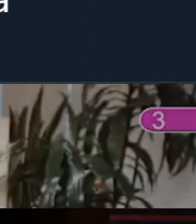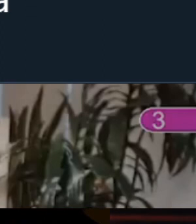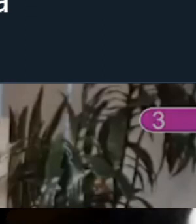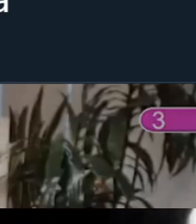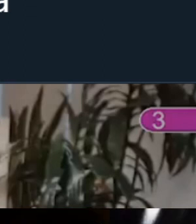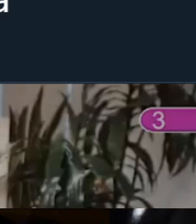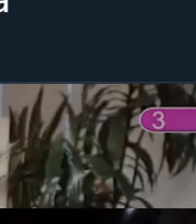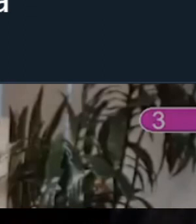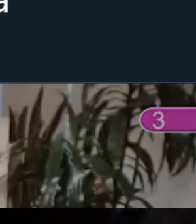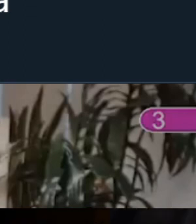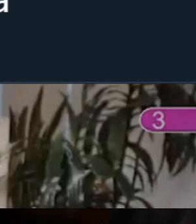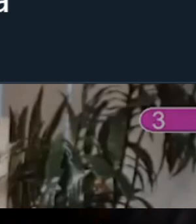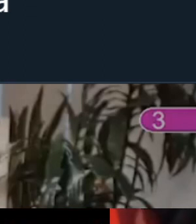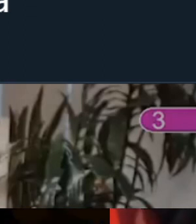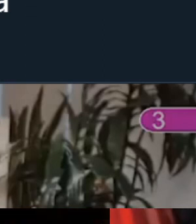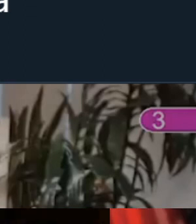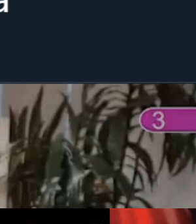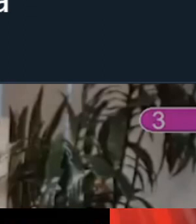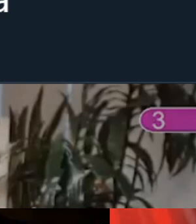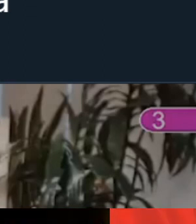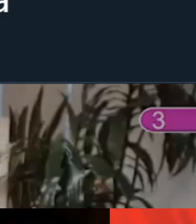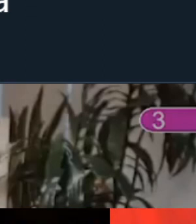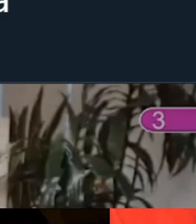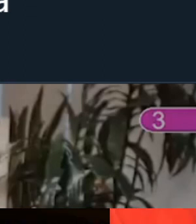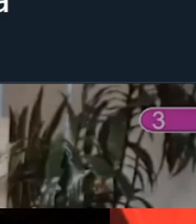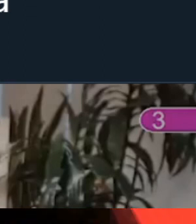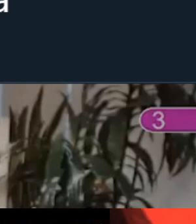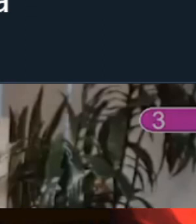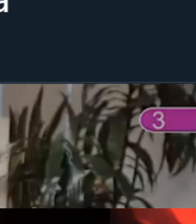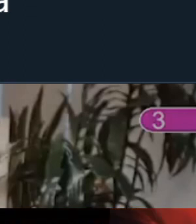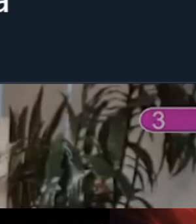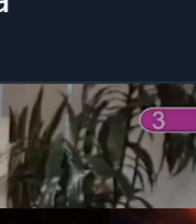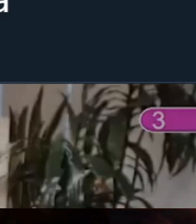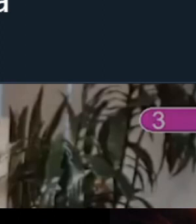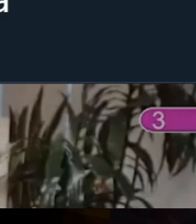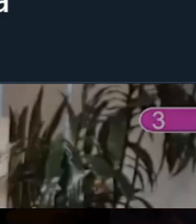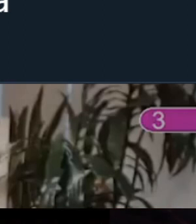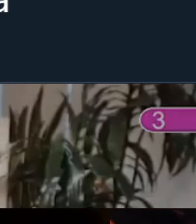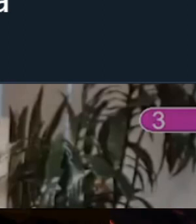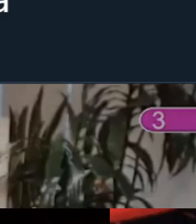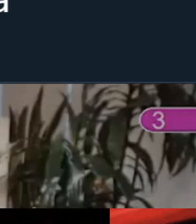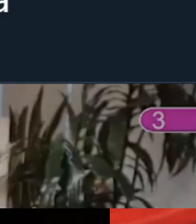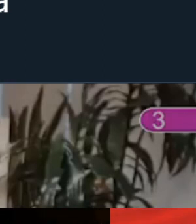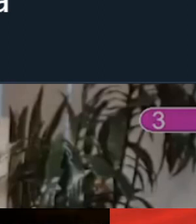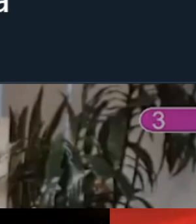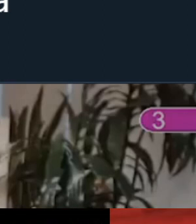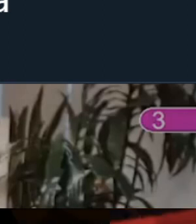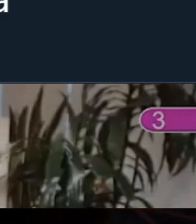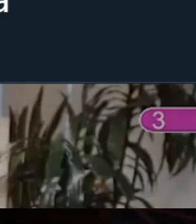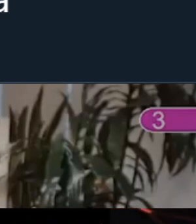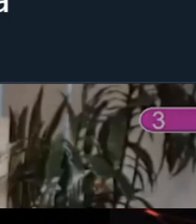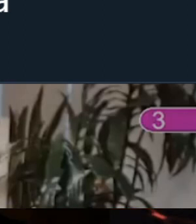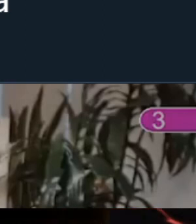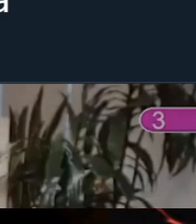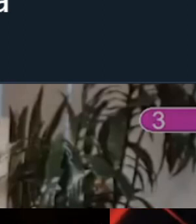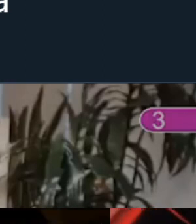9 votos a 2 en lo general. El mecanismo para la asignación de las curules de la Cámara de Diputados